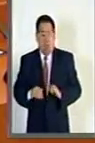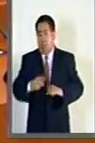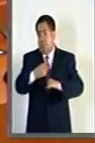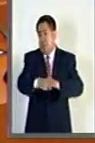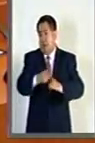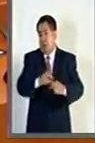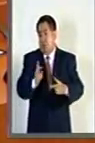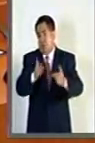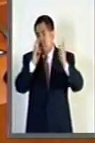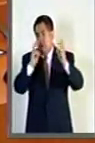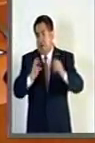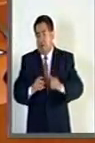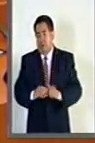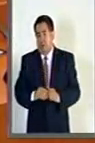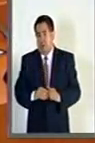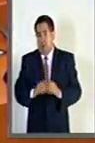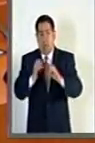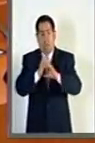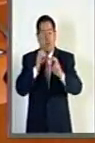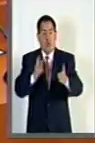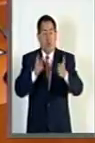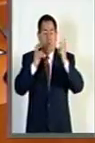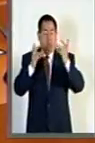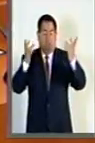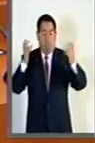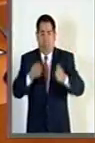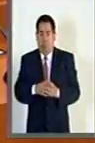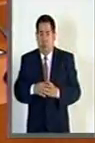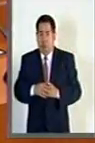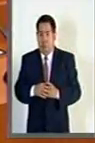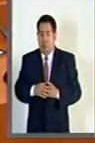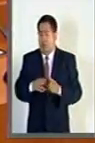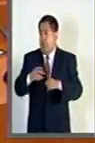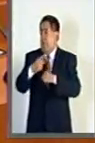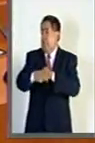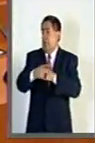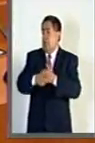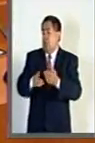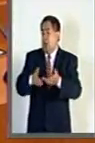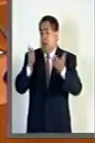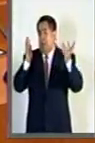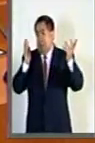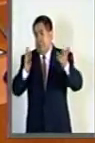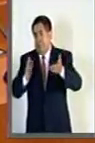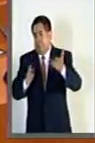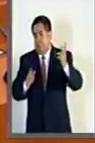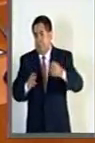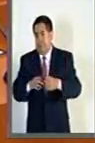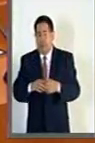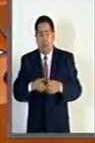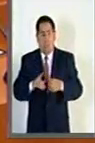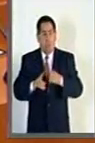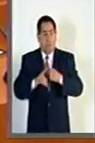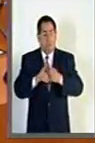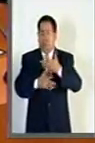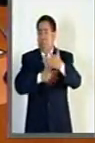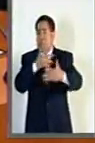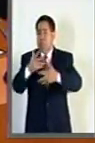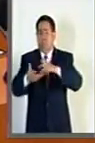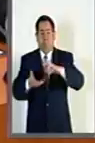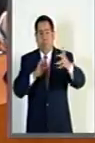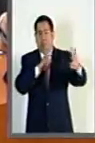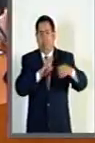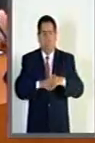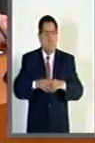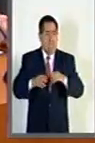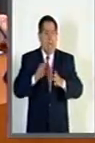robar un camión? ¡Ah! ¿Es un delito alterar o obstruir las